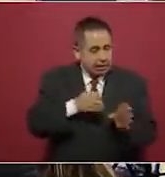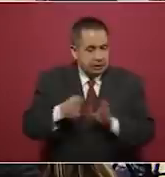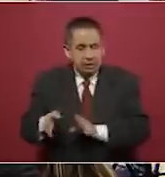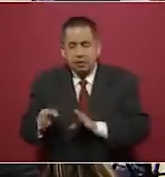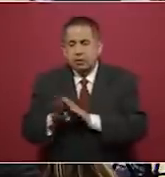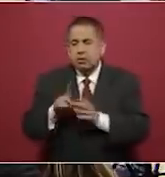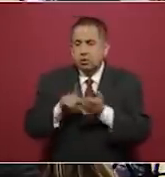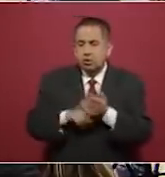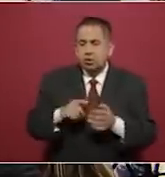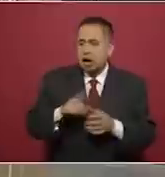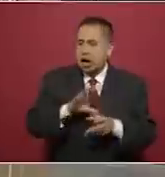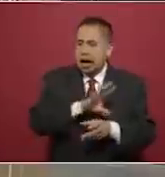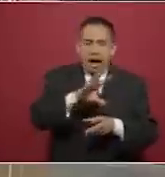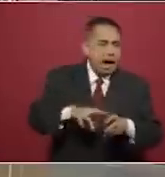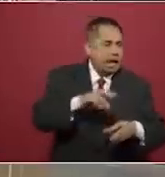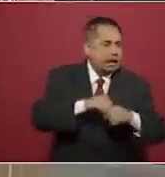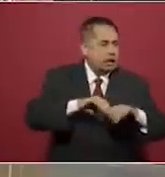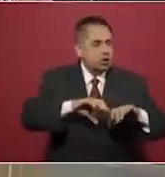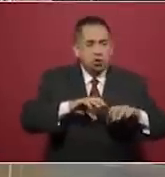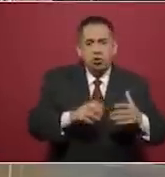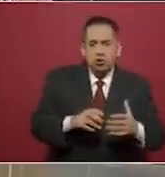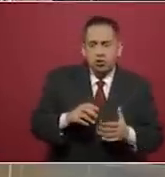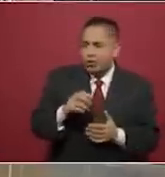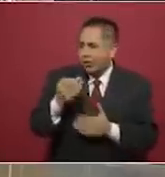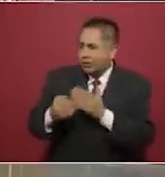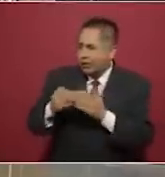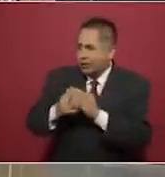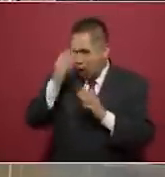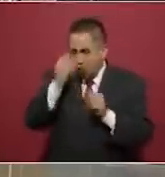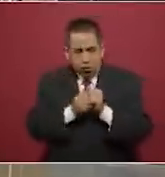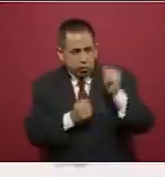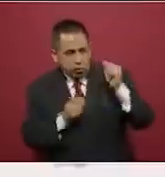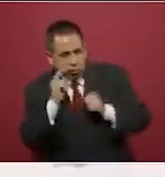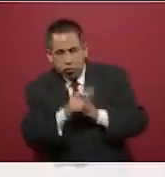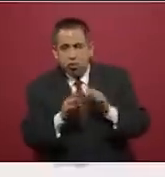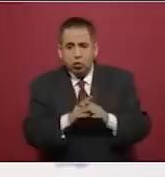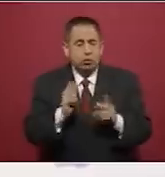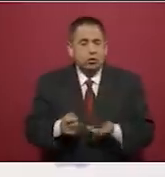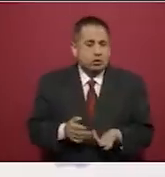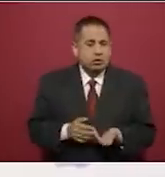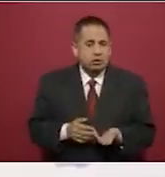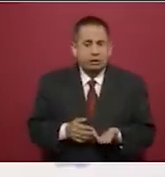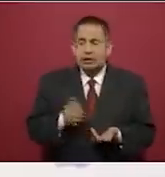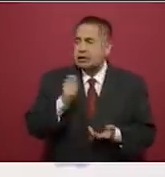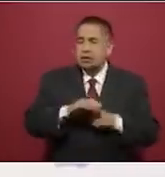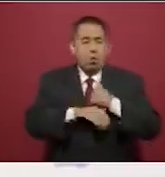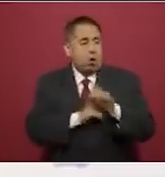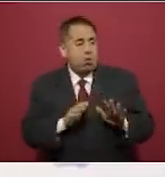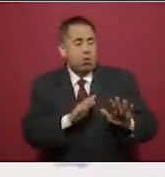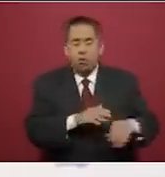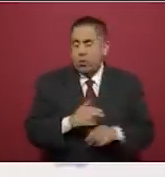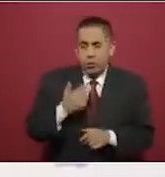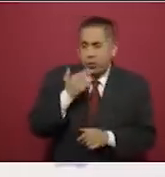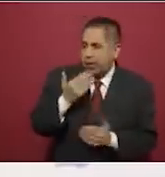una infraestructura una falta de infraestructura igual un deficiente almacenamiento